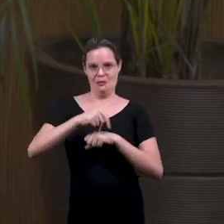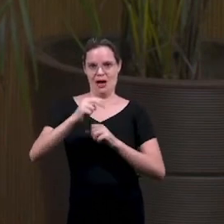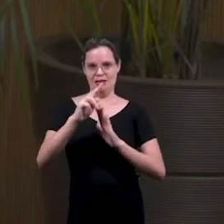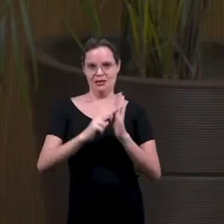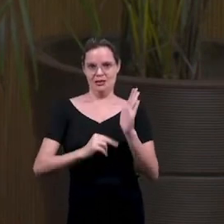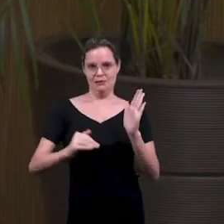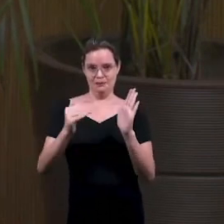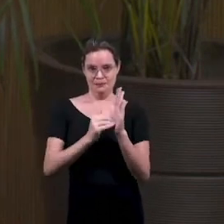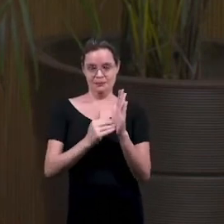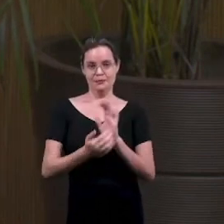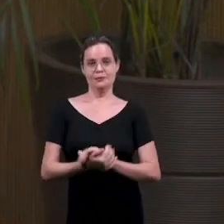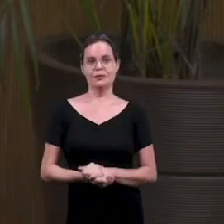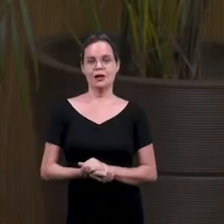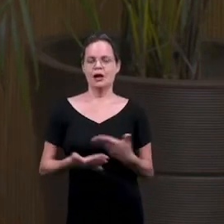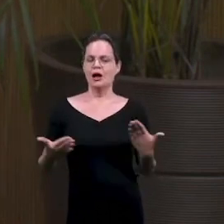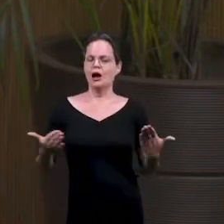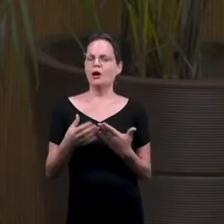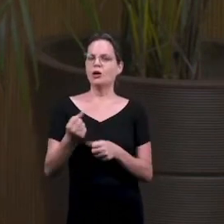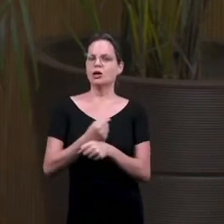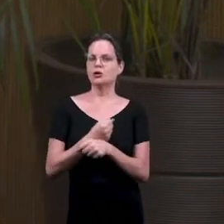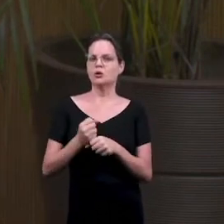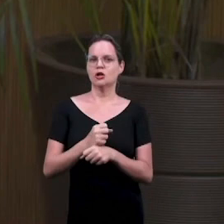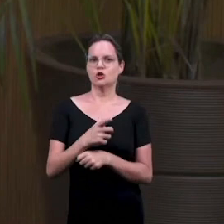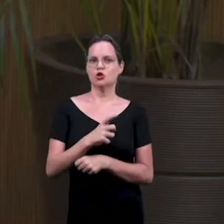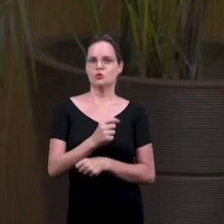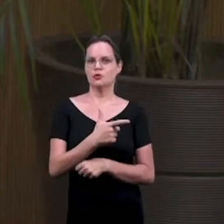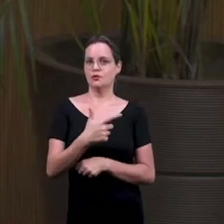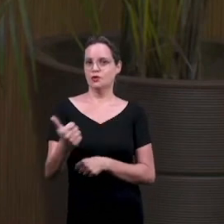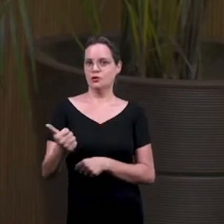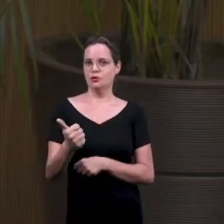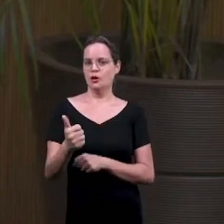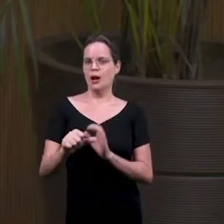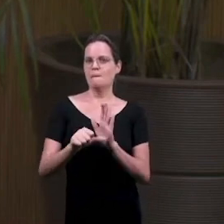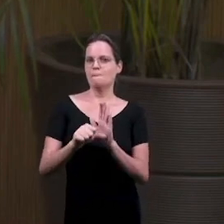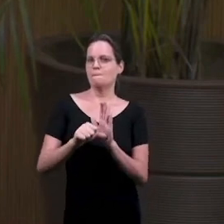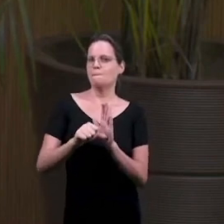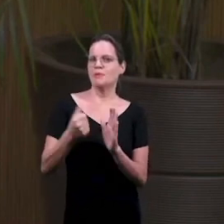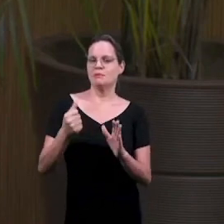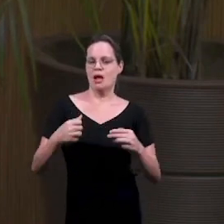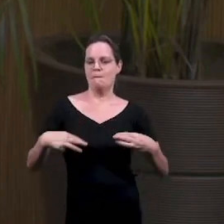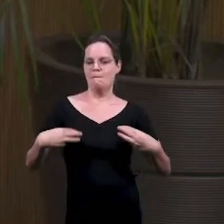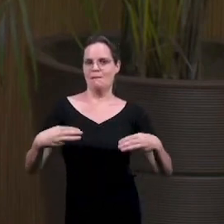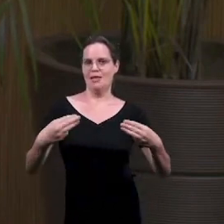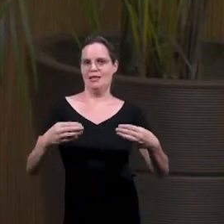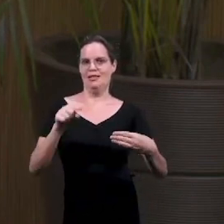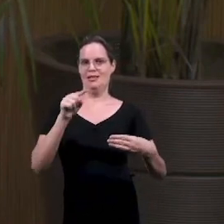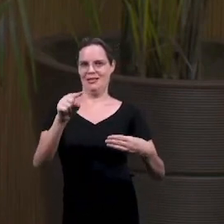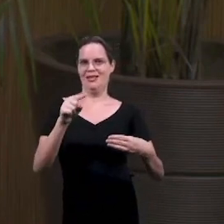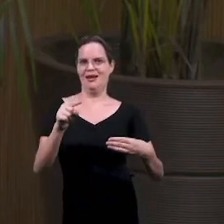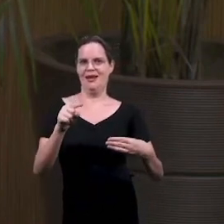de nuestro establecimiento, de nuestra iglesia en aquel país. Y en este año 2021,